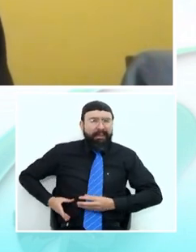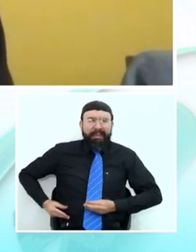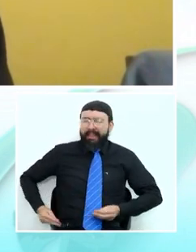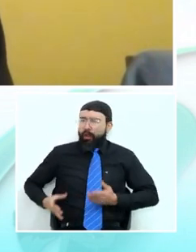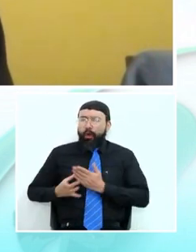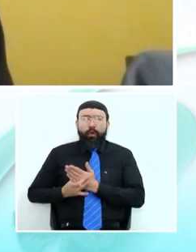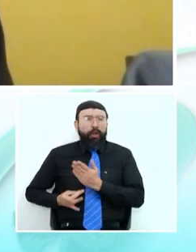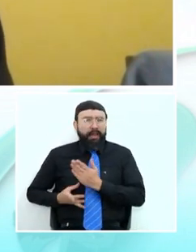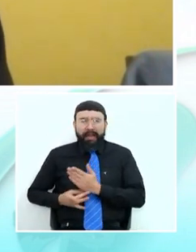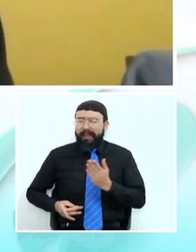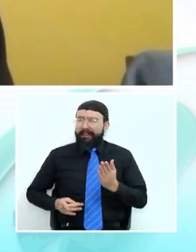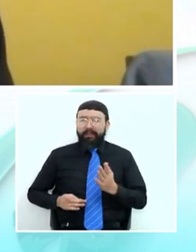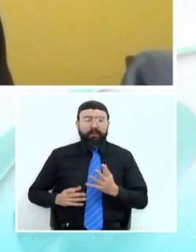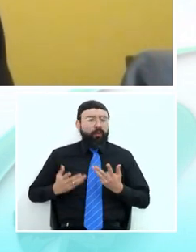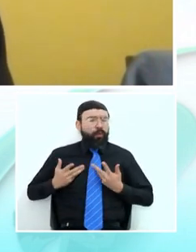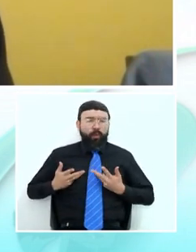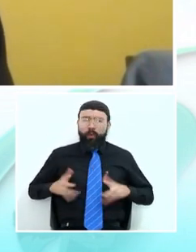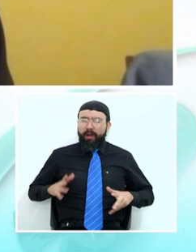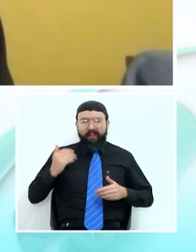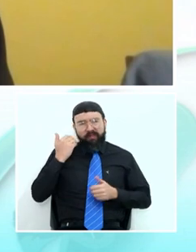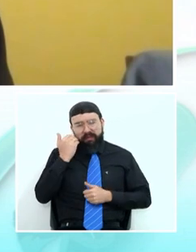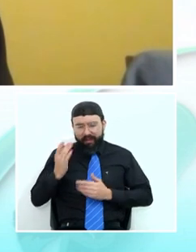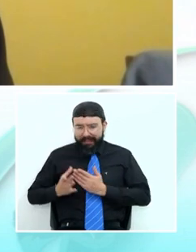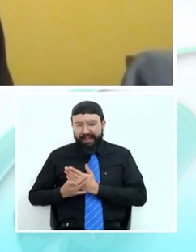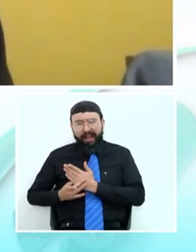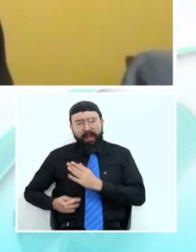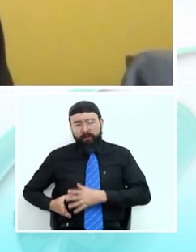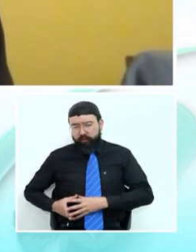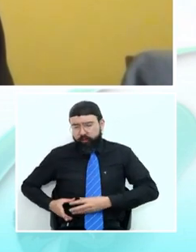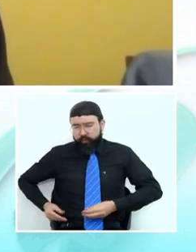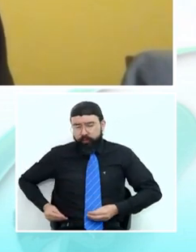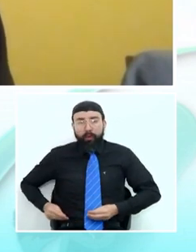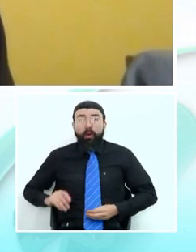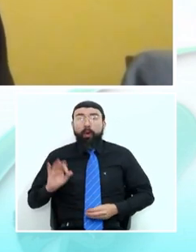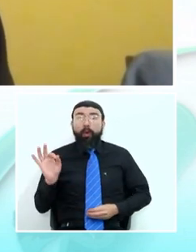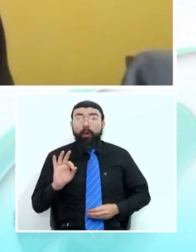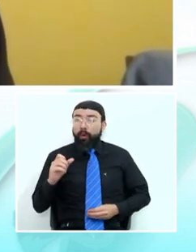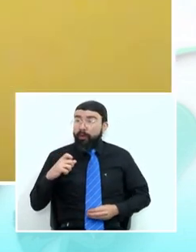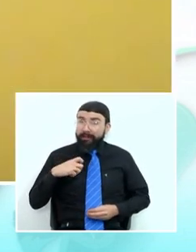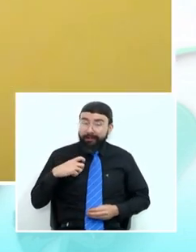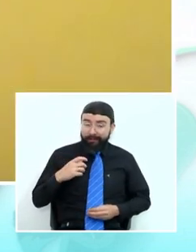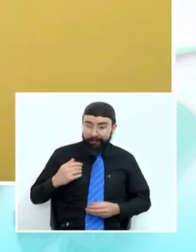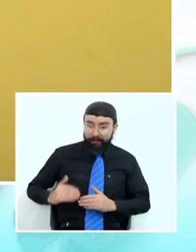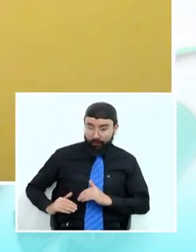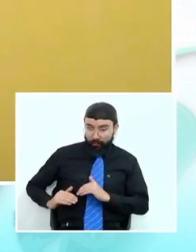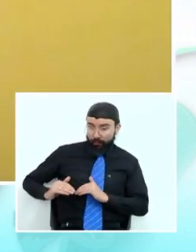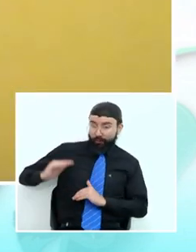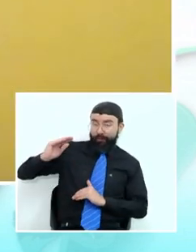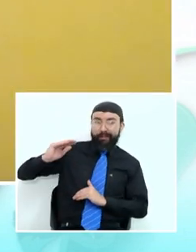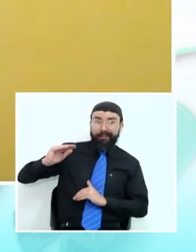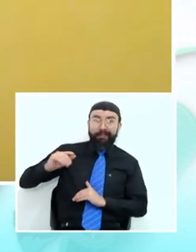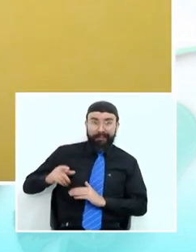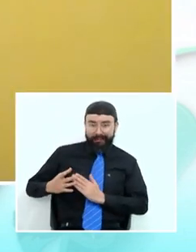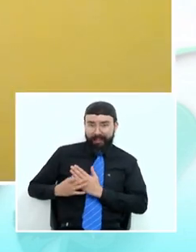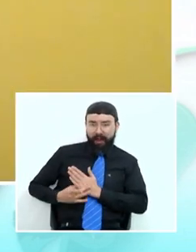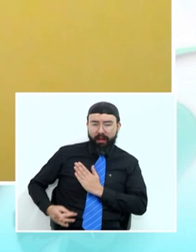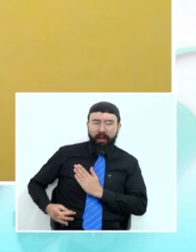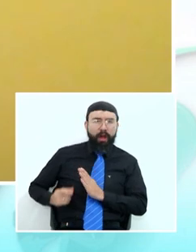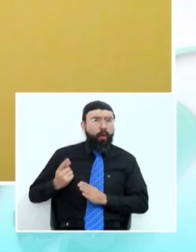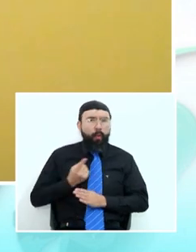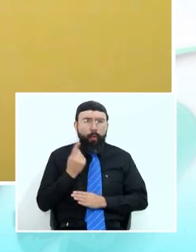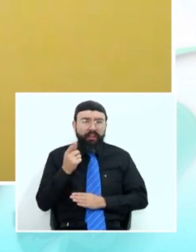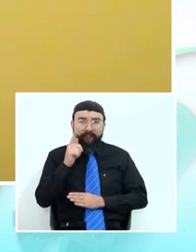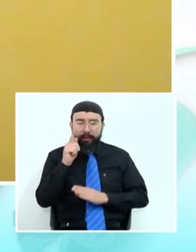la steatosis, o personas que tienen alteradas las transaminasas, la única fruta que hemos